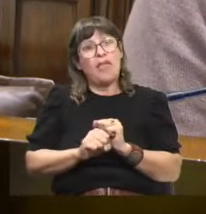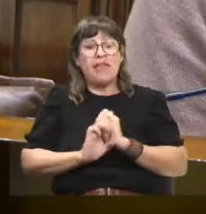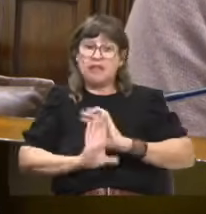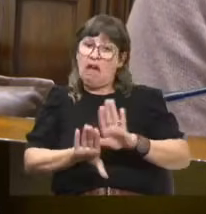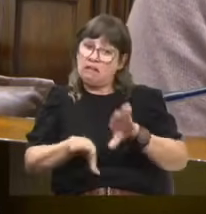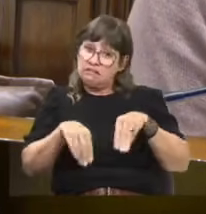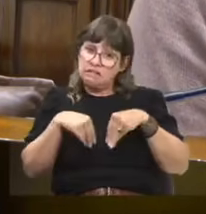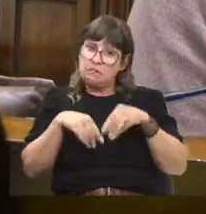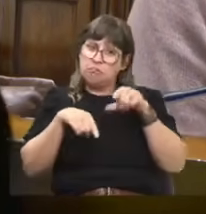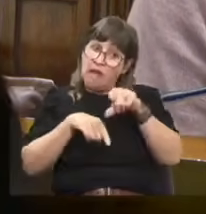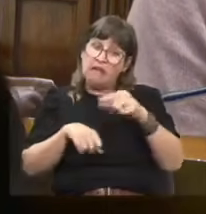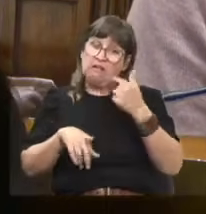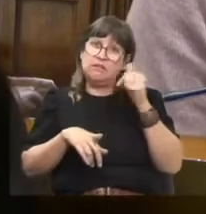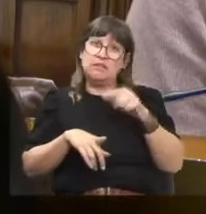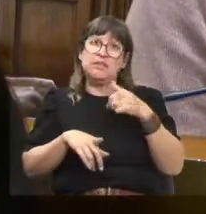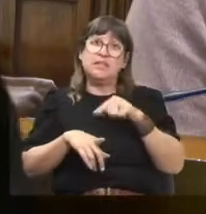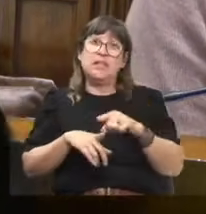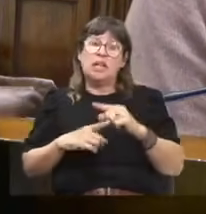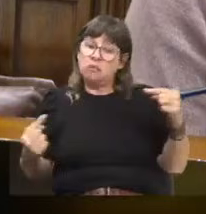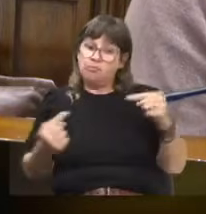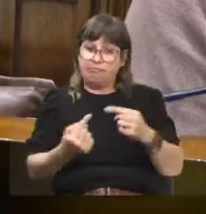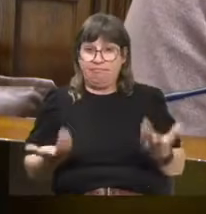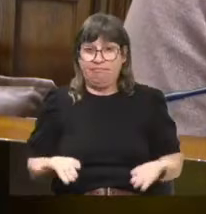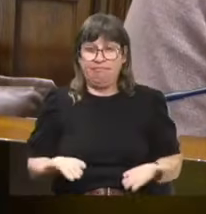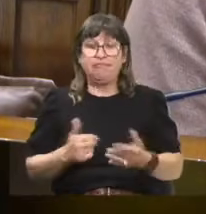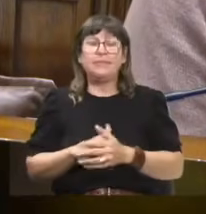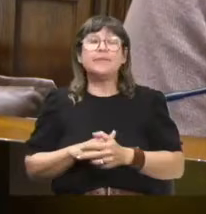aceptarse esa contradicción.